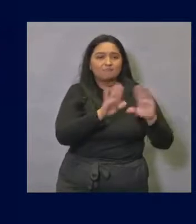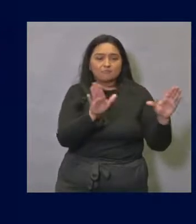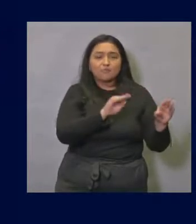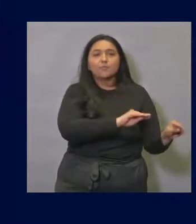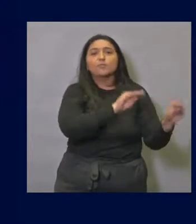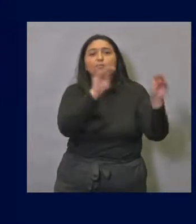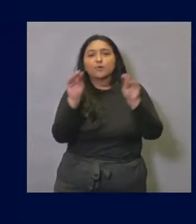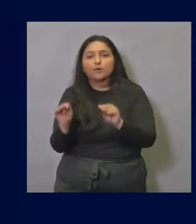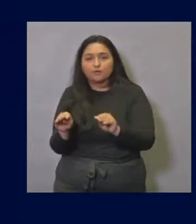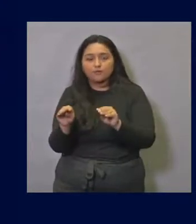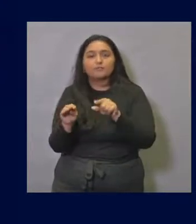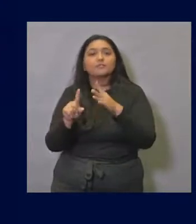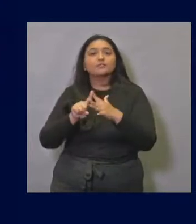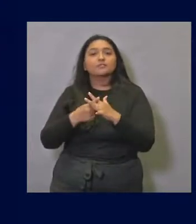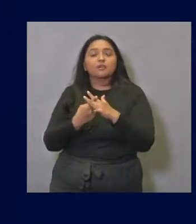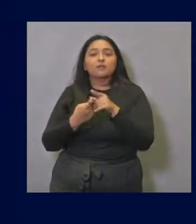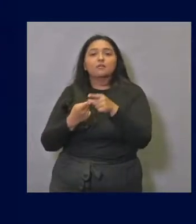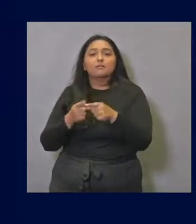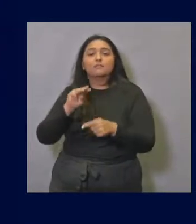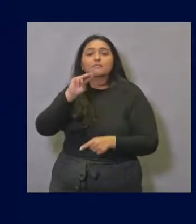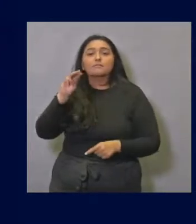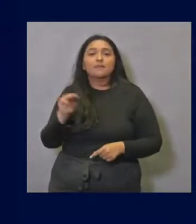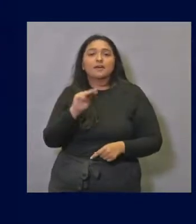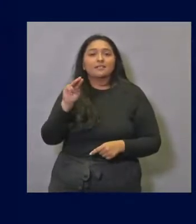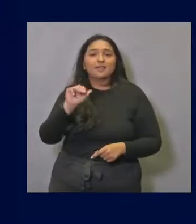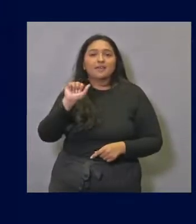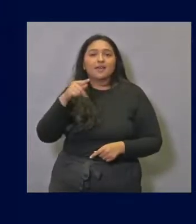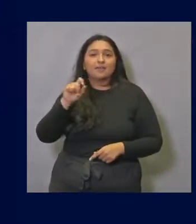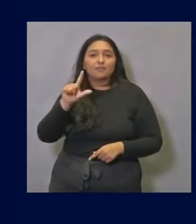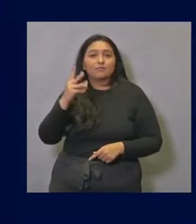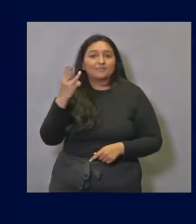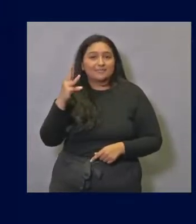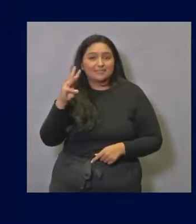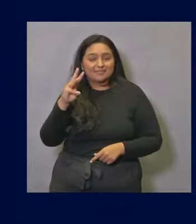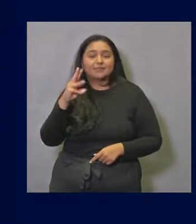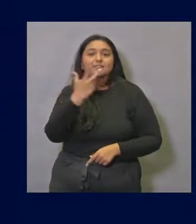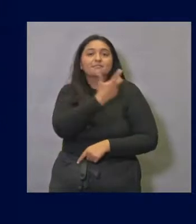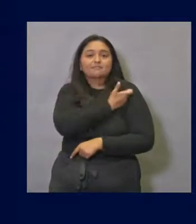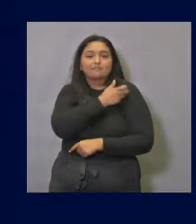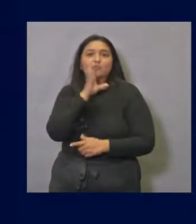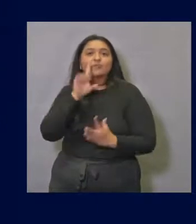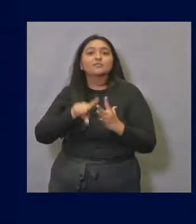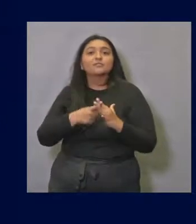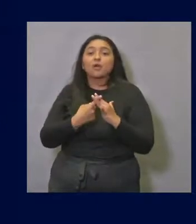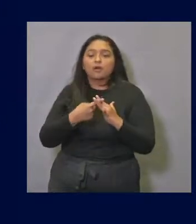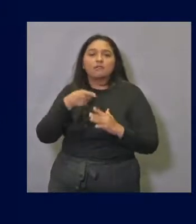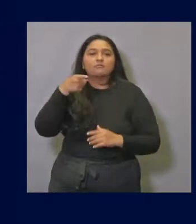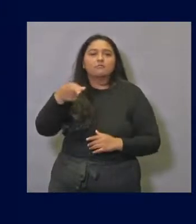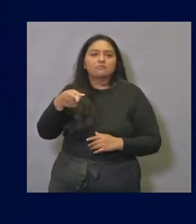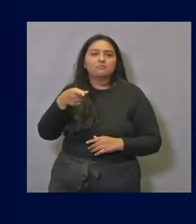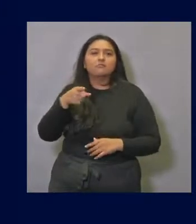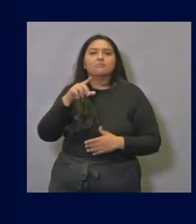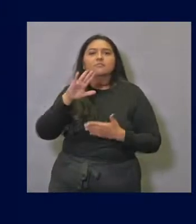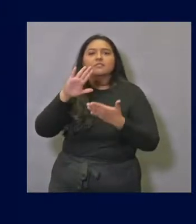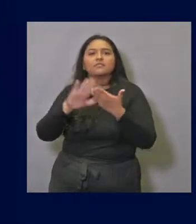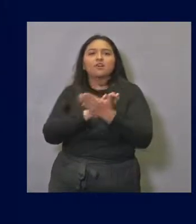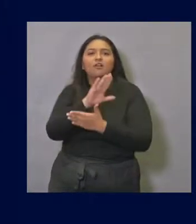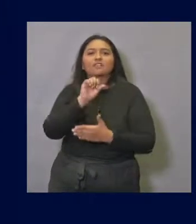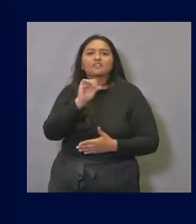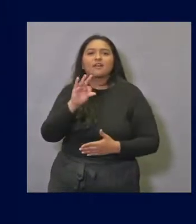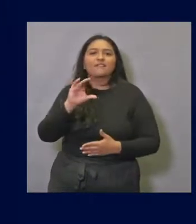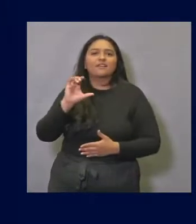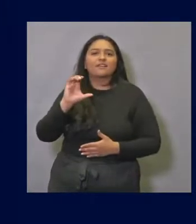operaciones, y a partir del lunes 19 de abril, los centros de vacunación en el colegio llamado College